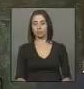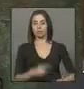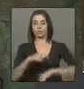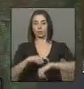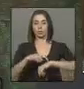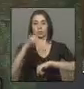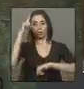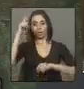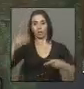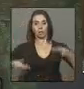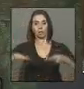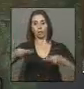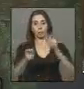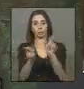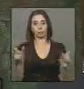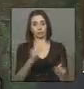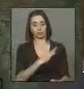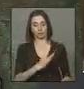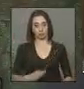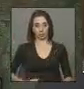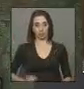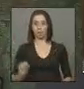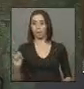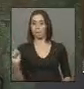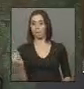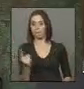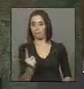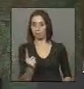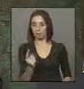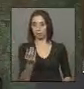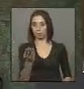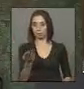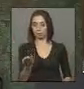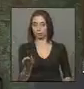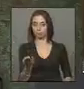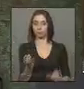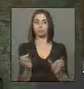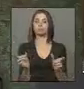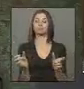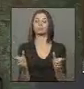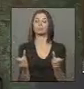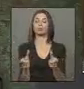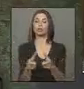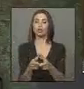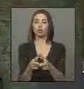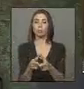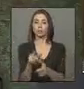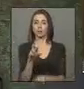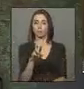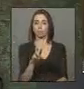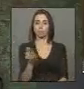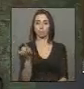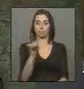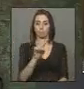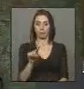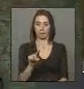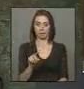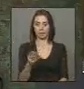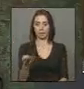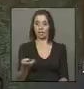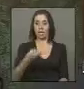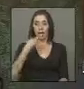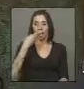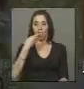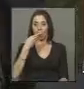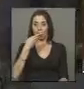...de incidente. En primer lugar, le corresponde al Comité del Partido Socialista. Le ofrezco la